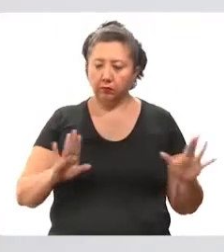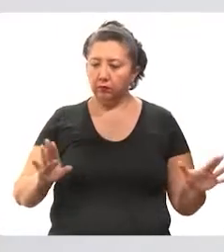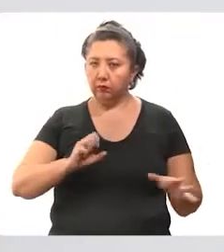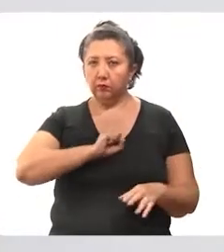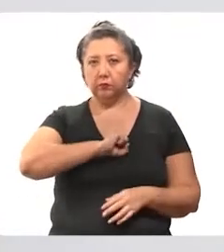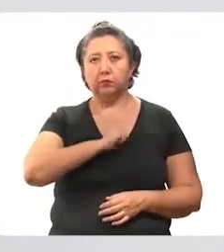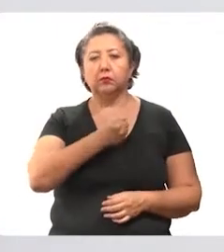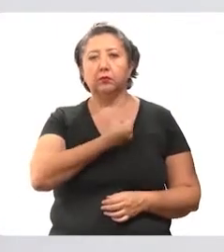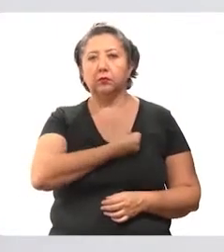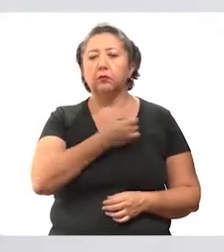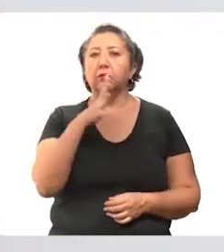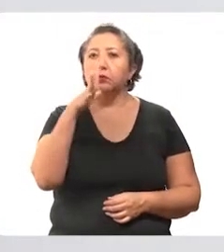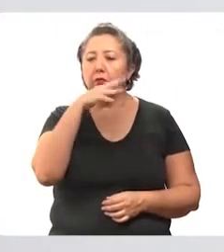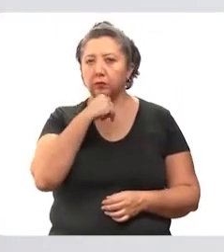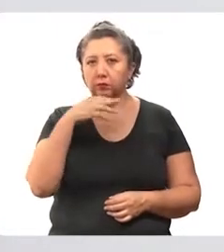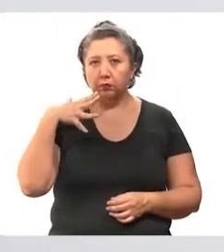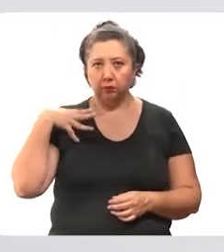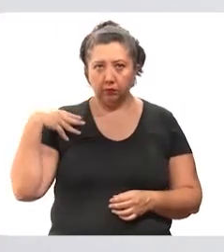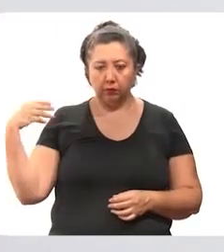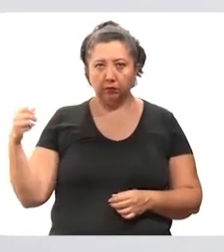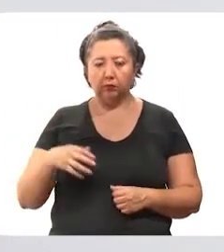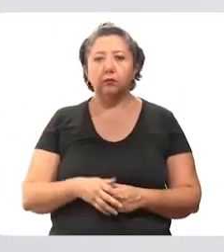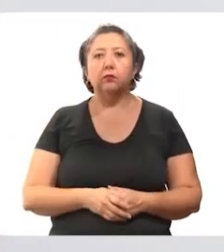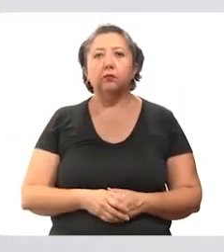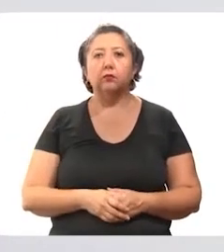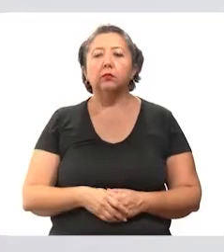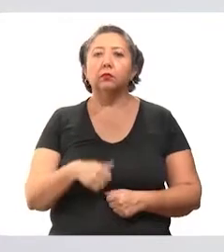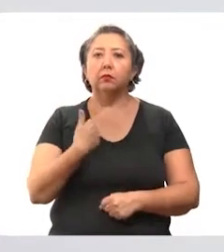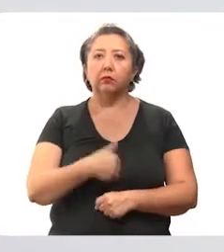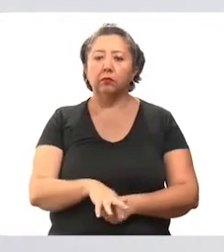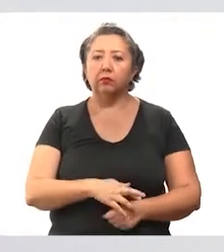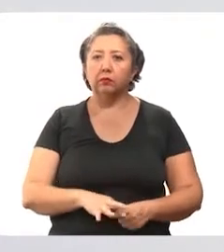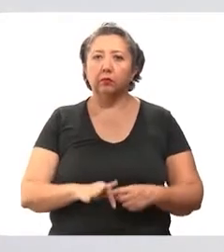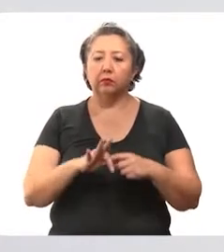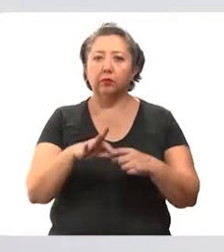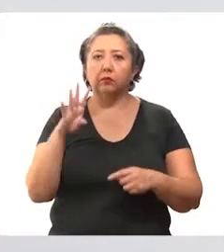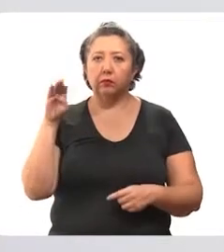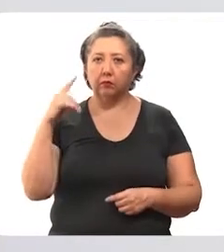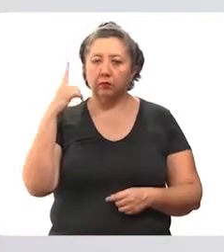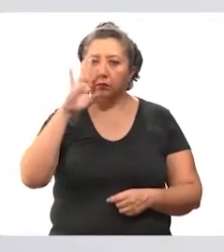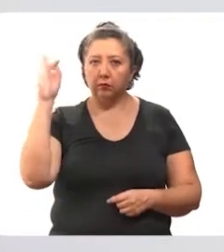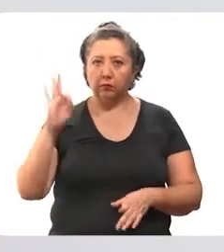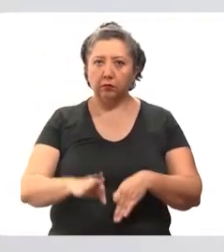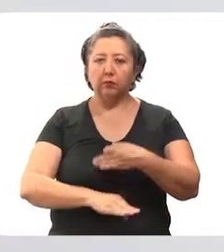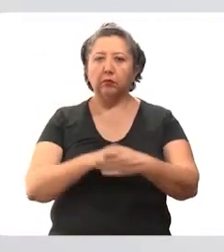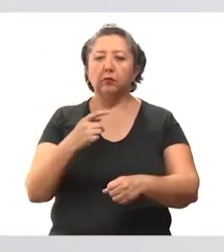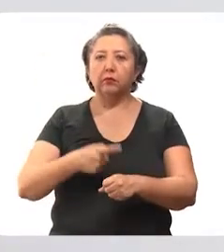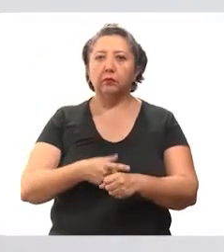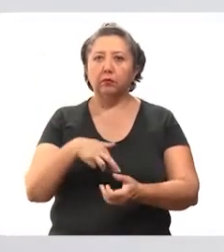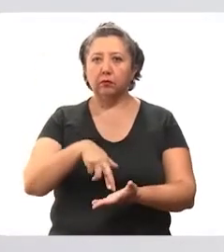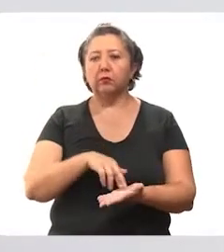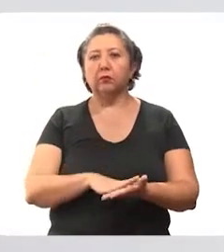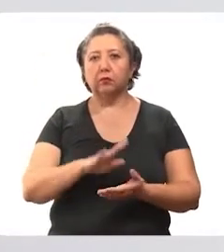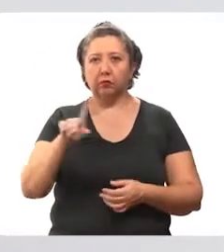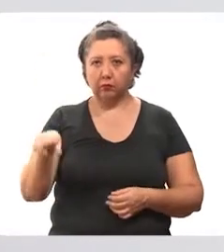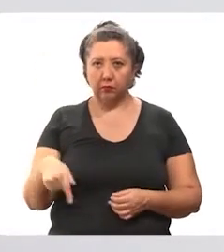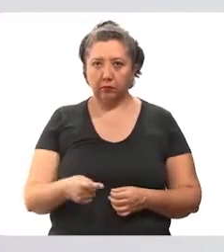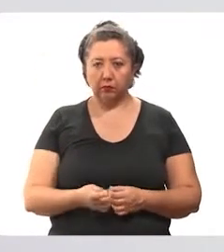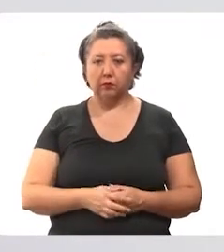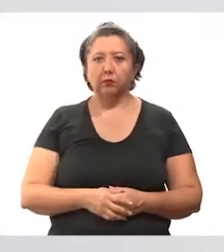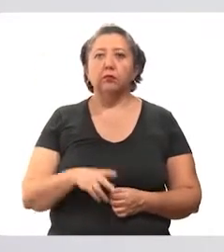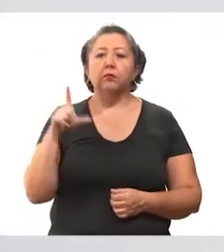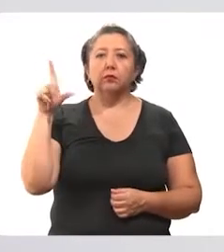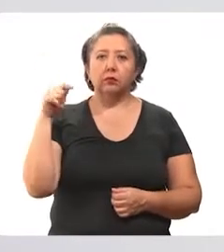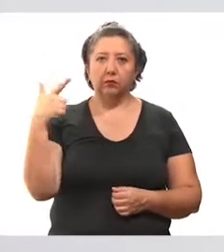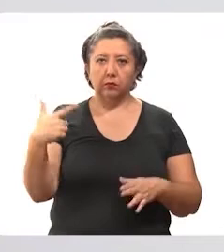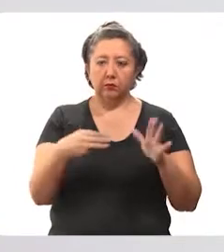se recuperaron, no presentan síntomas ni pueden contagiar. Esta cifra representa el 91% del total de contagios registrados, que